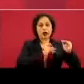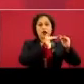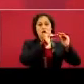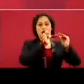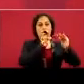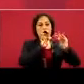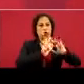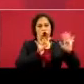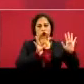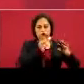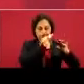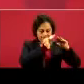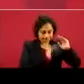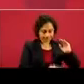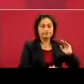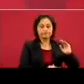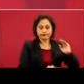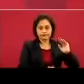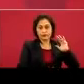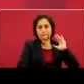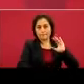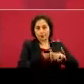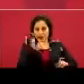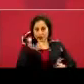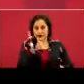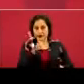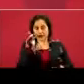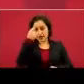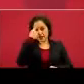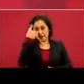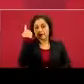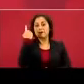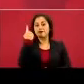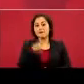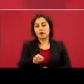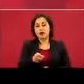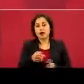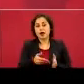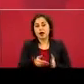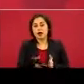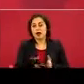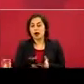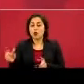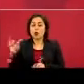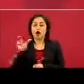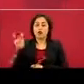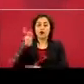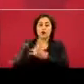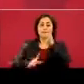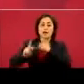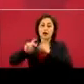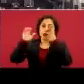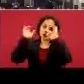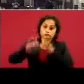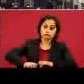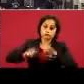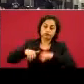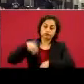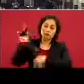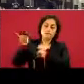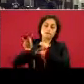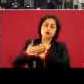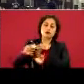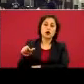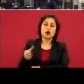embalses, los vasos, para que en esta temporada, agosto, septiembre,